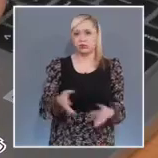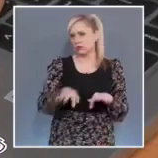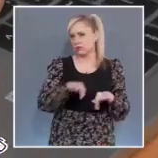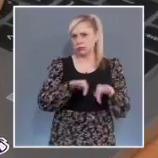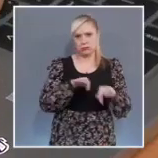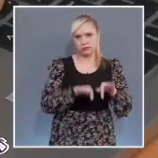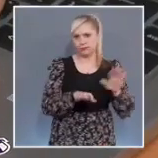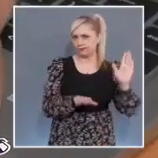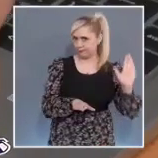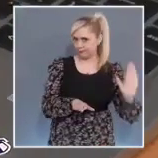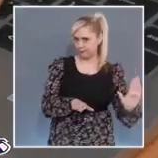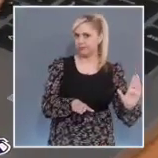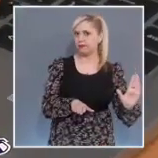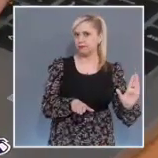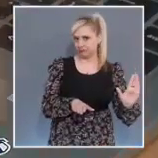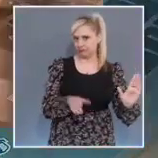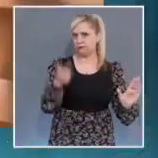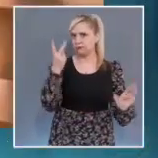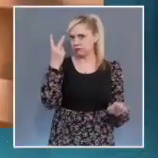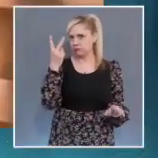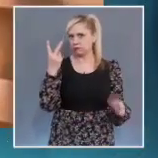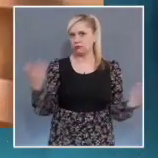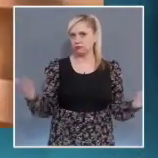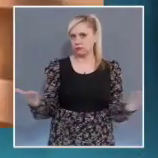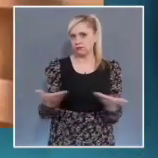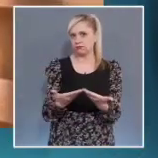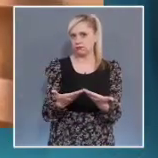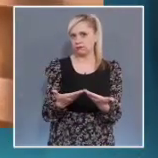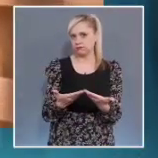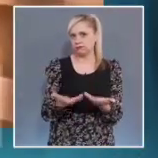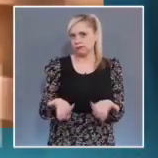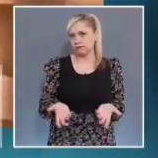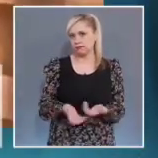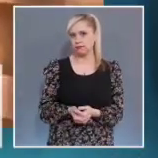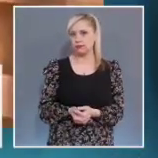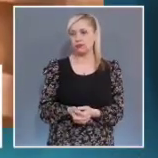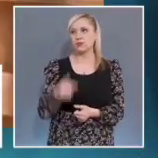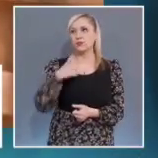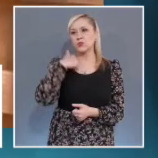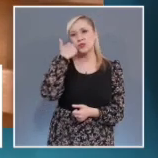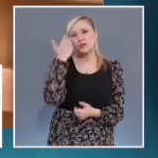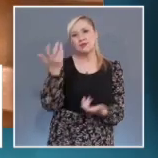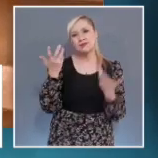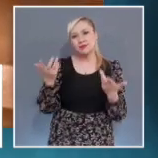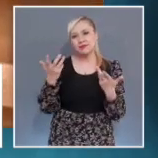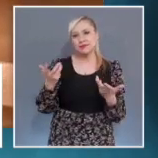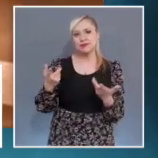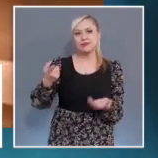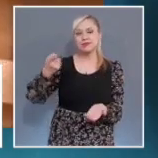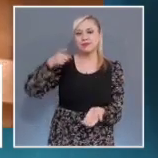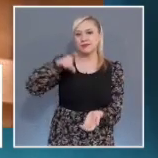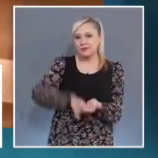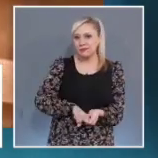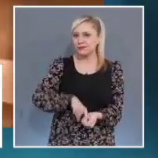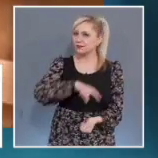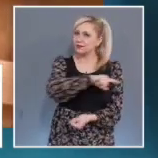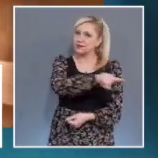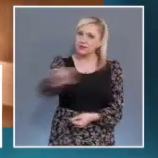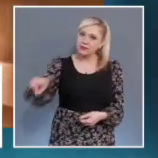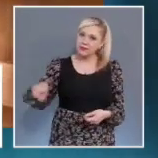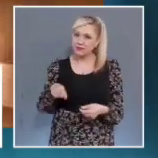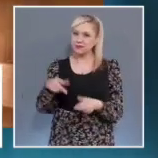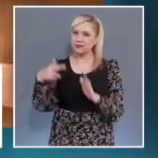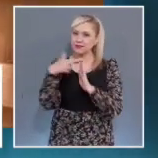de cuidados en el hogar. Me gustaría ver interiorizadas precisamente políticas que nos permitieran